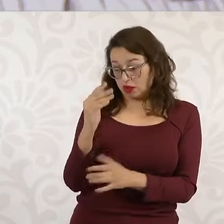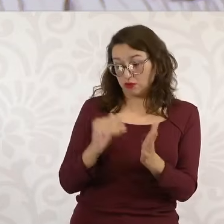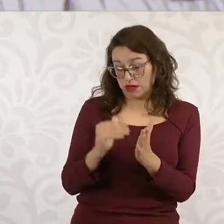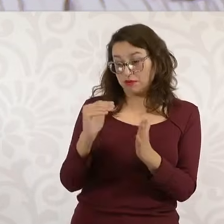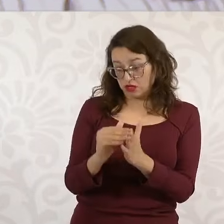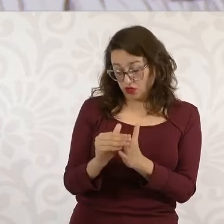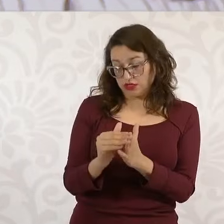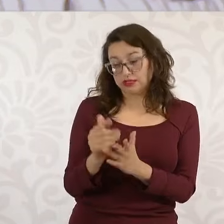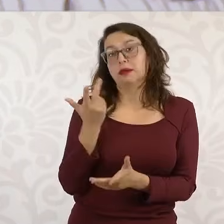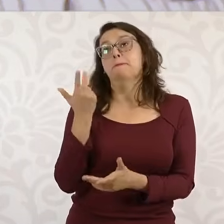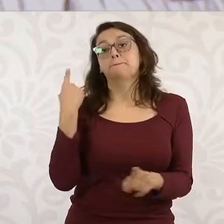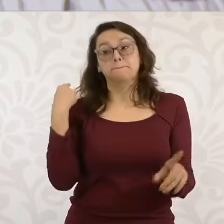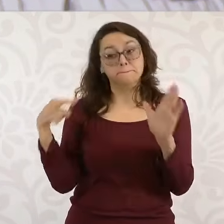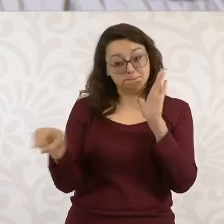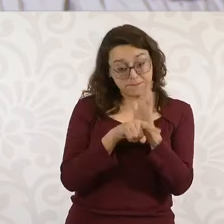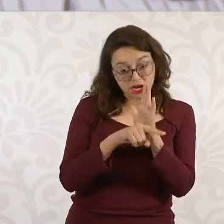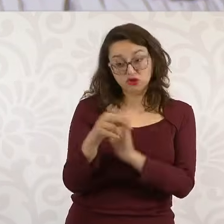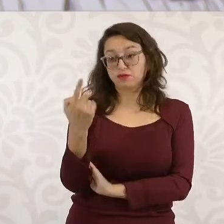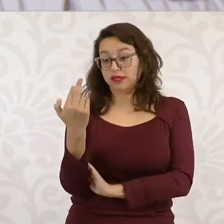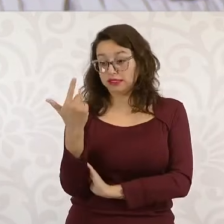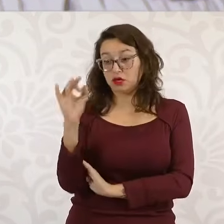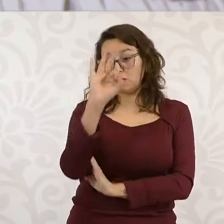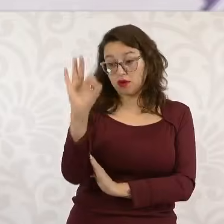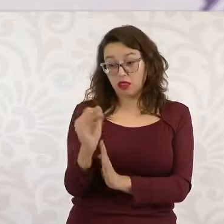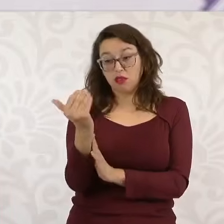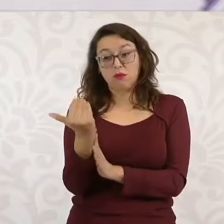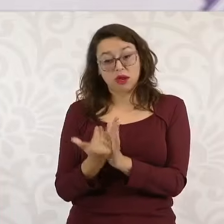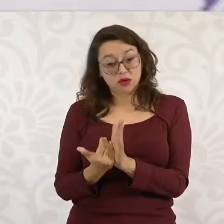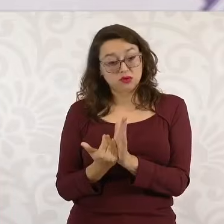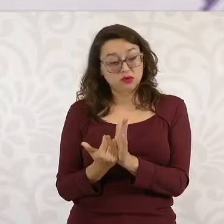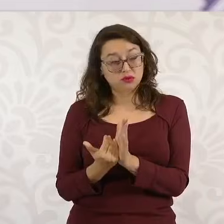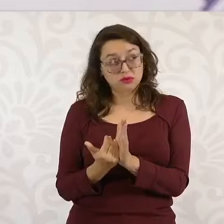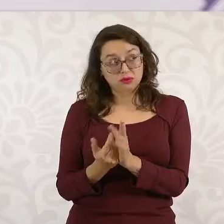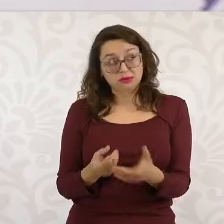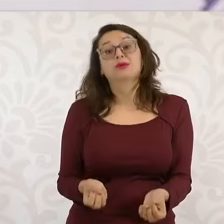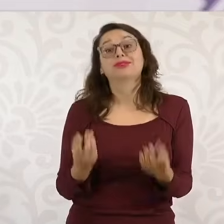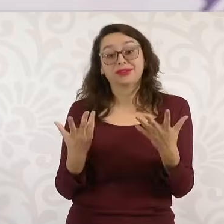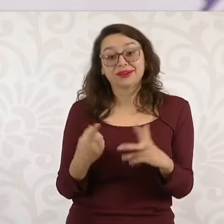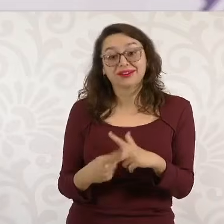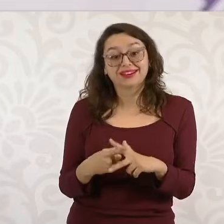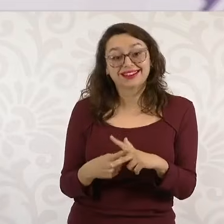pesos. 25%, pues son, ¿qué?